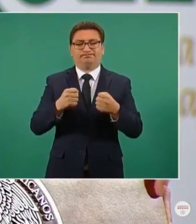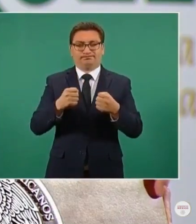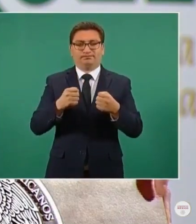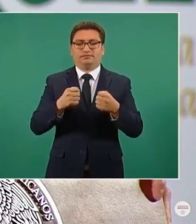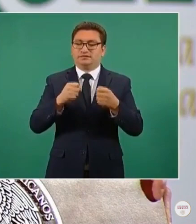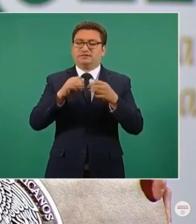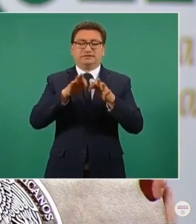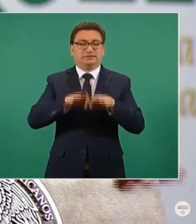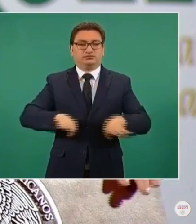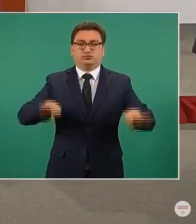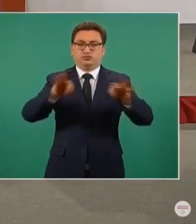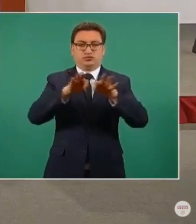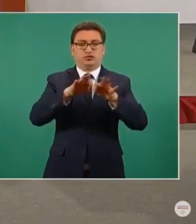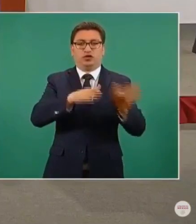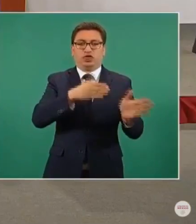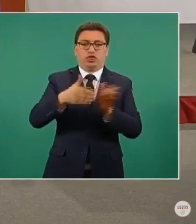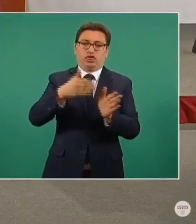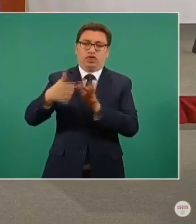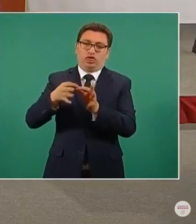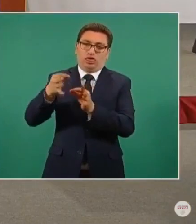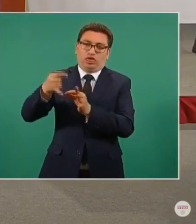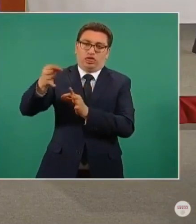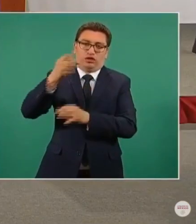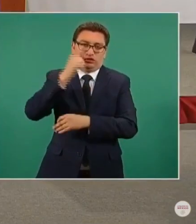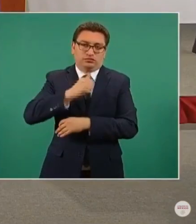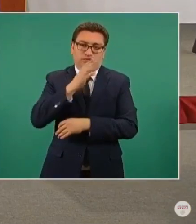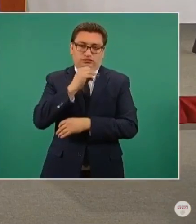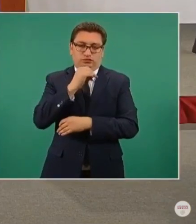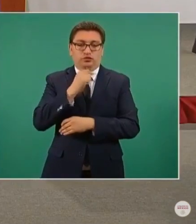posponer indefinidamente. Y tenemos ahí